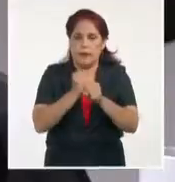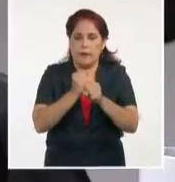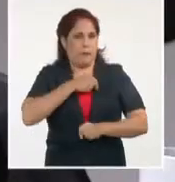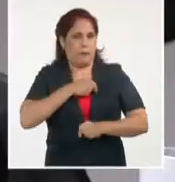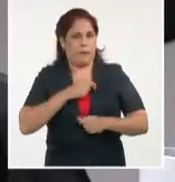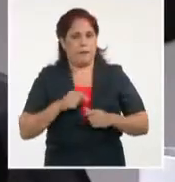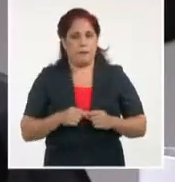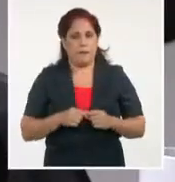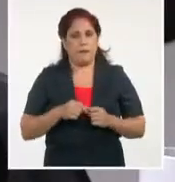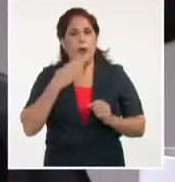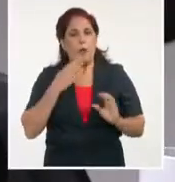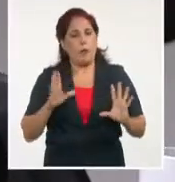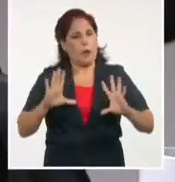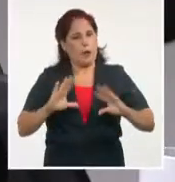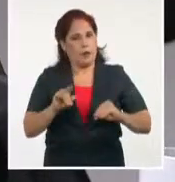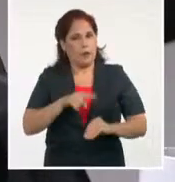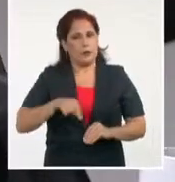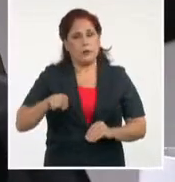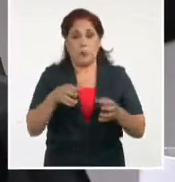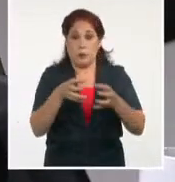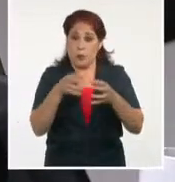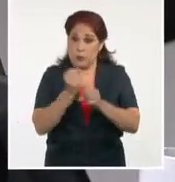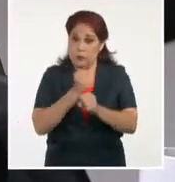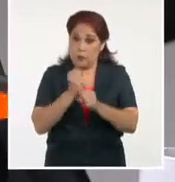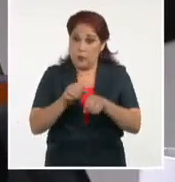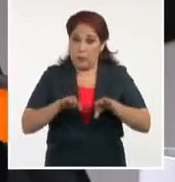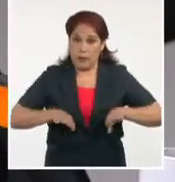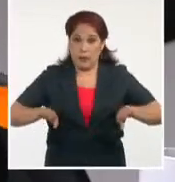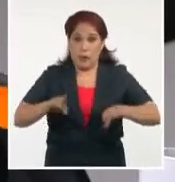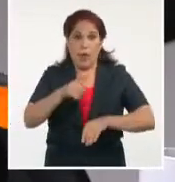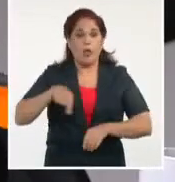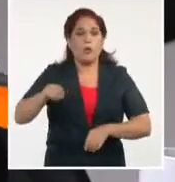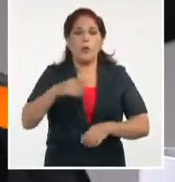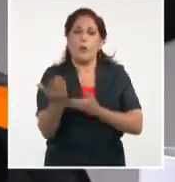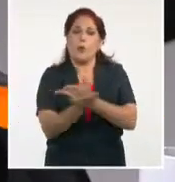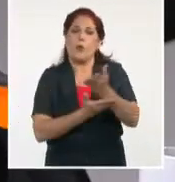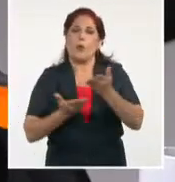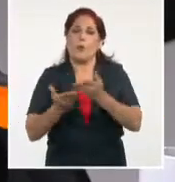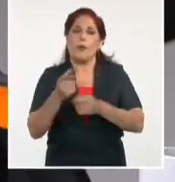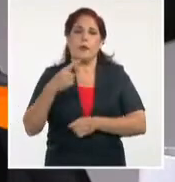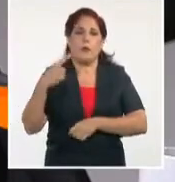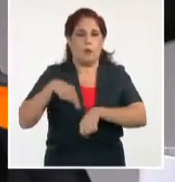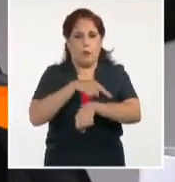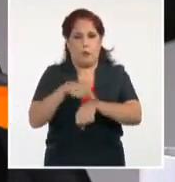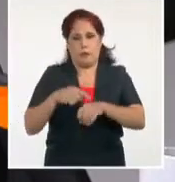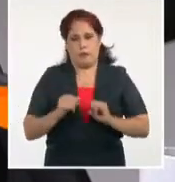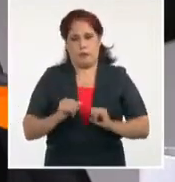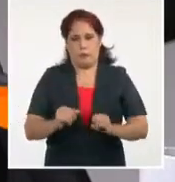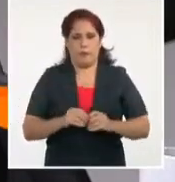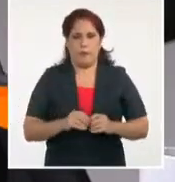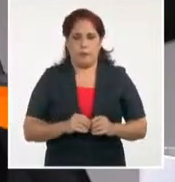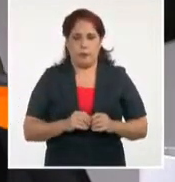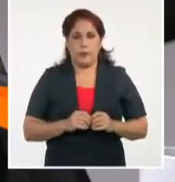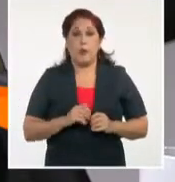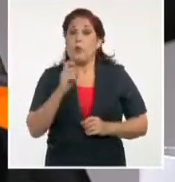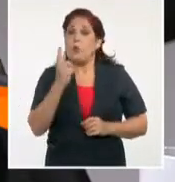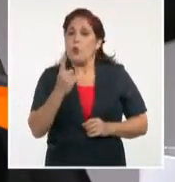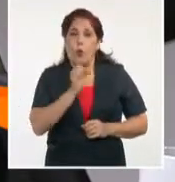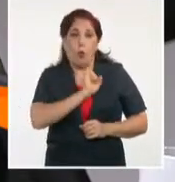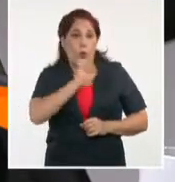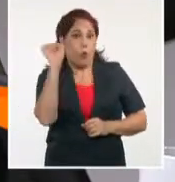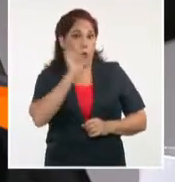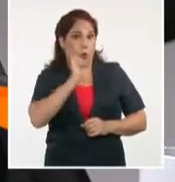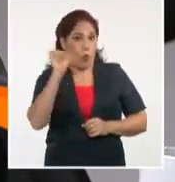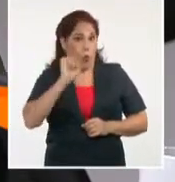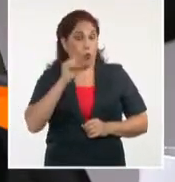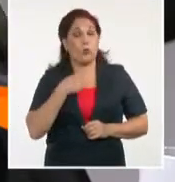Sí, buenas noches, Randy, al equipo de la Mesa Redonda y a todos los que comparten con nosotros este espacio. Uno de los éxitos que tiene